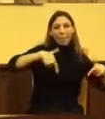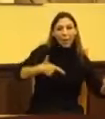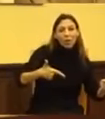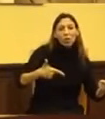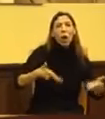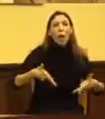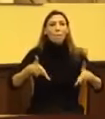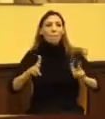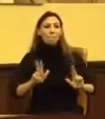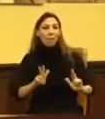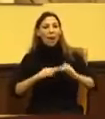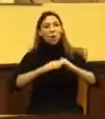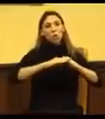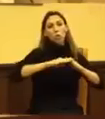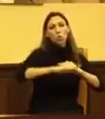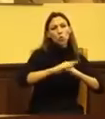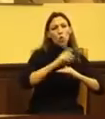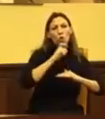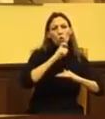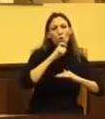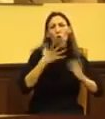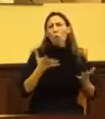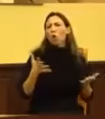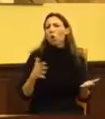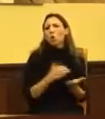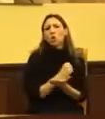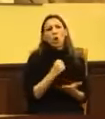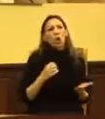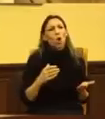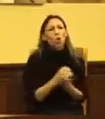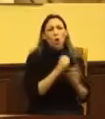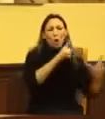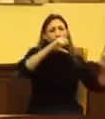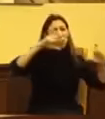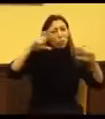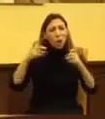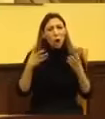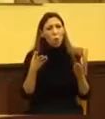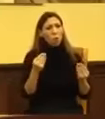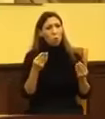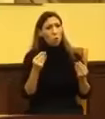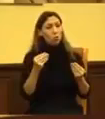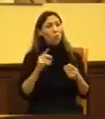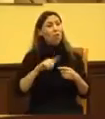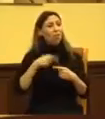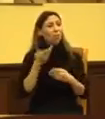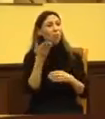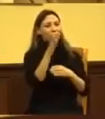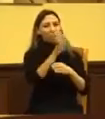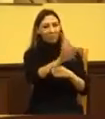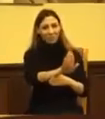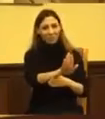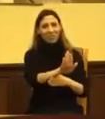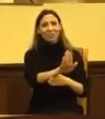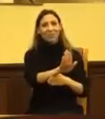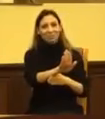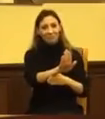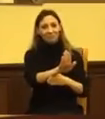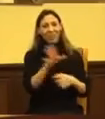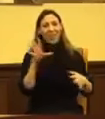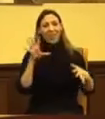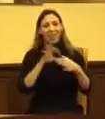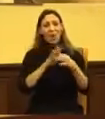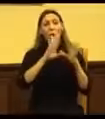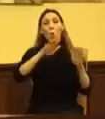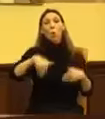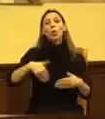del pavimento, cada uno de los matorrales. Hay miles de fotografías que les voy a facilitar con respecto a su última petición.